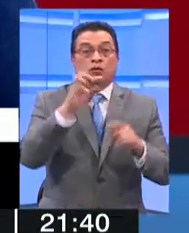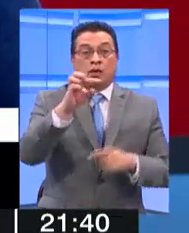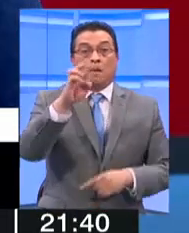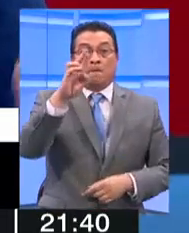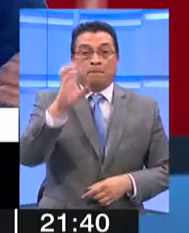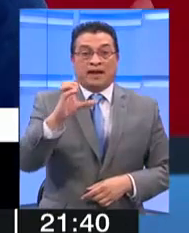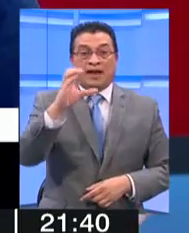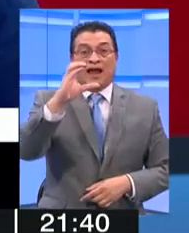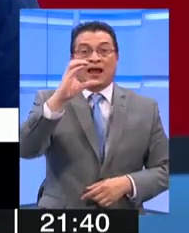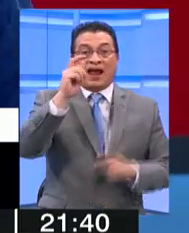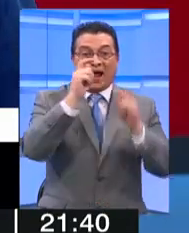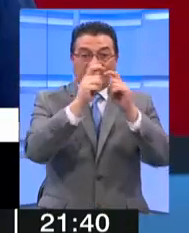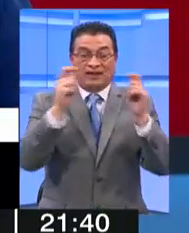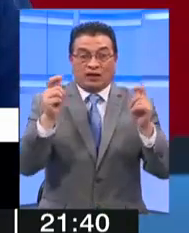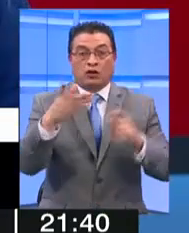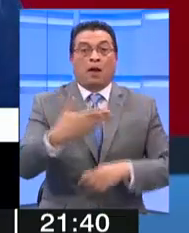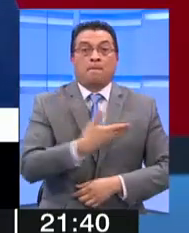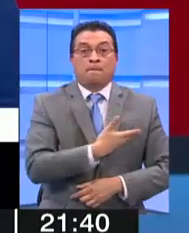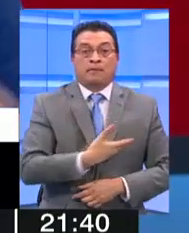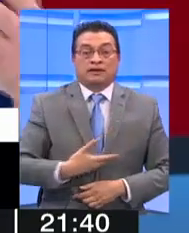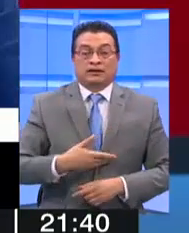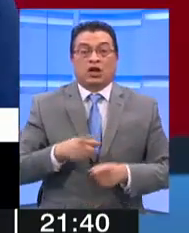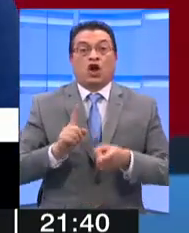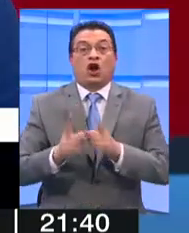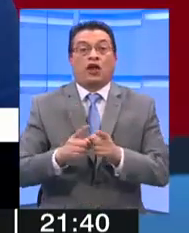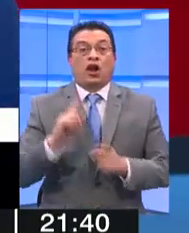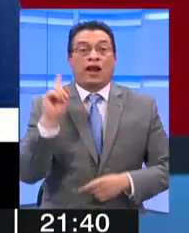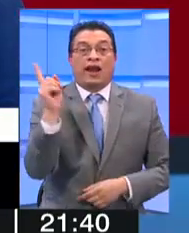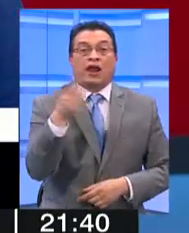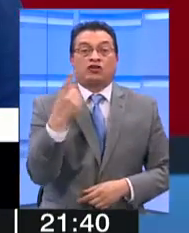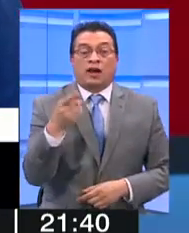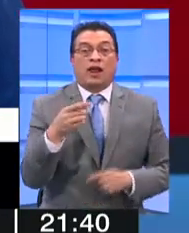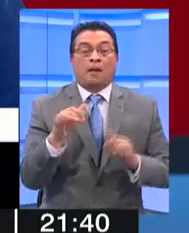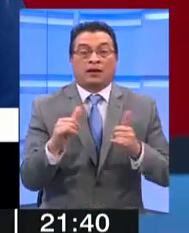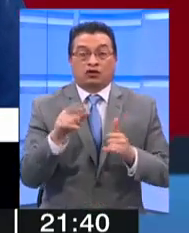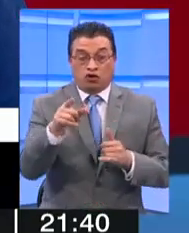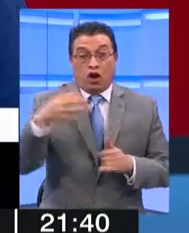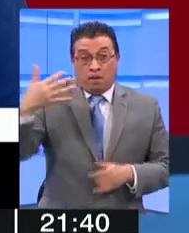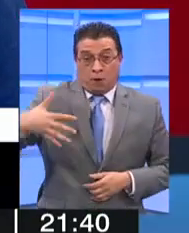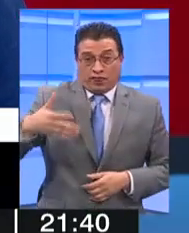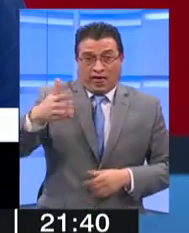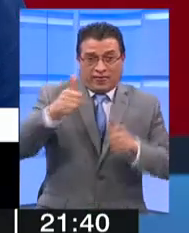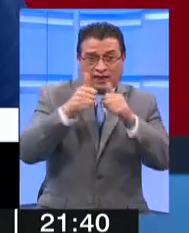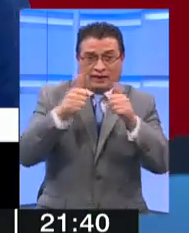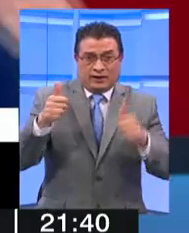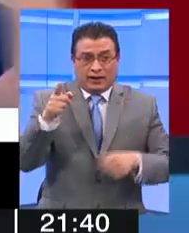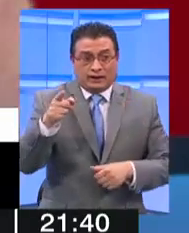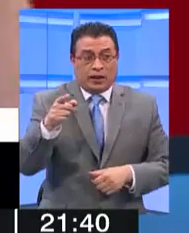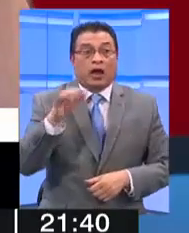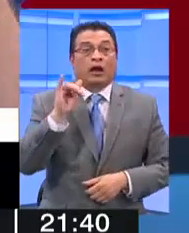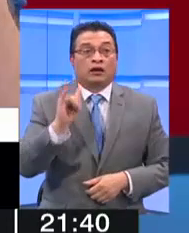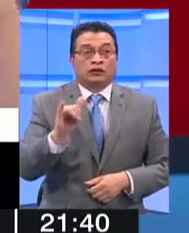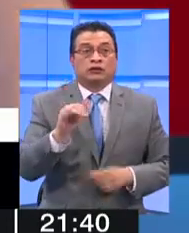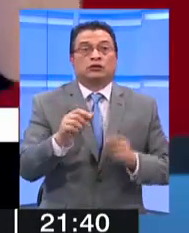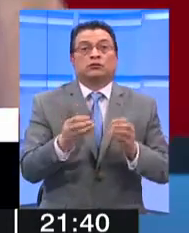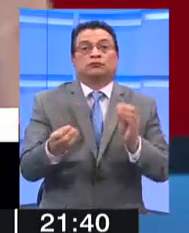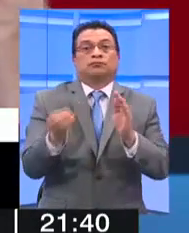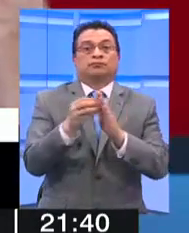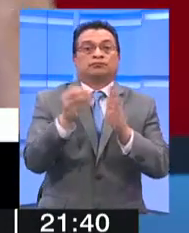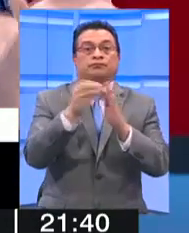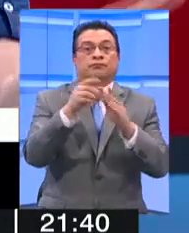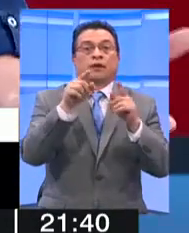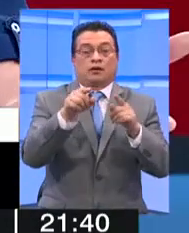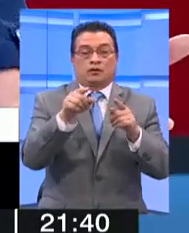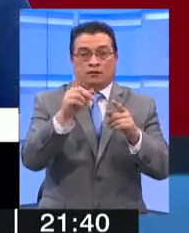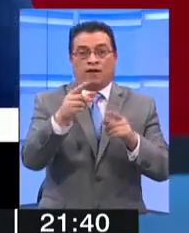una figura fuerte, fue presidente o coordinador nacional del partido, fue presidente de la FEUC, un dirigente importante, y se polemiza porque ahí está el